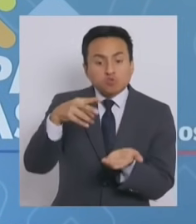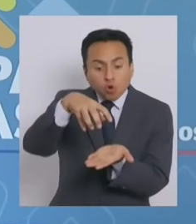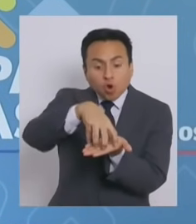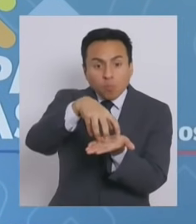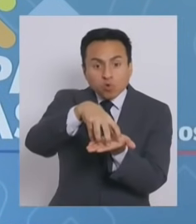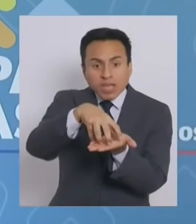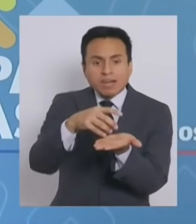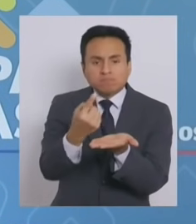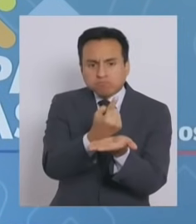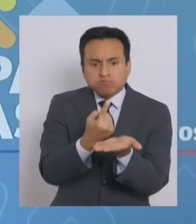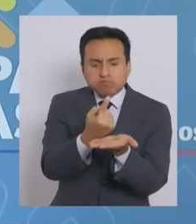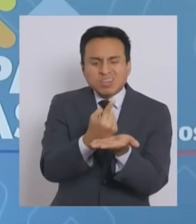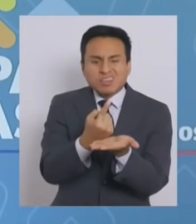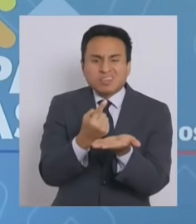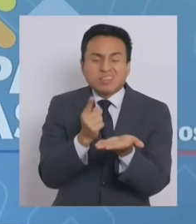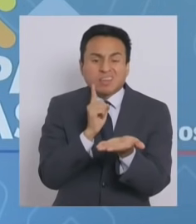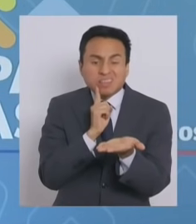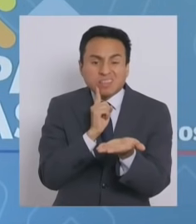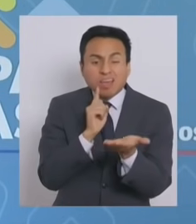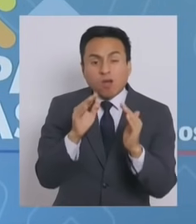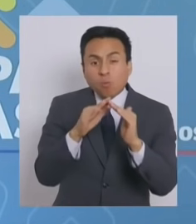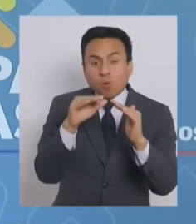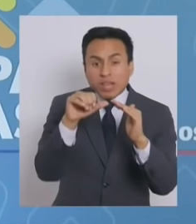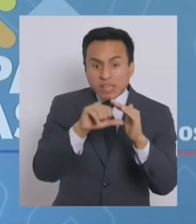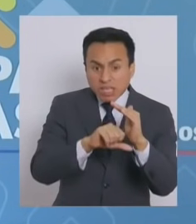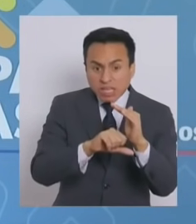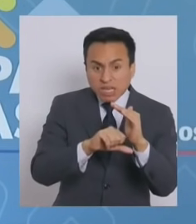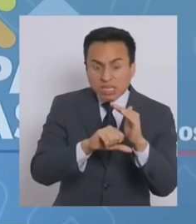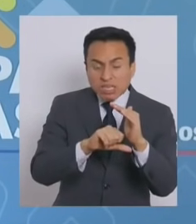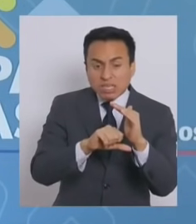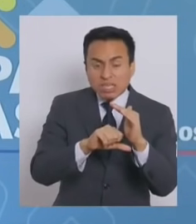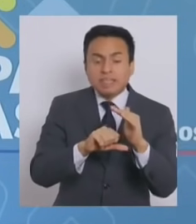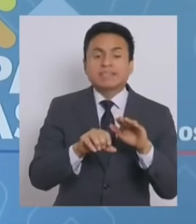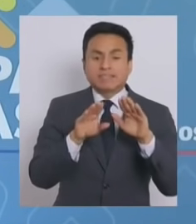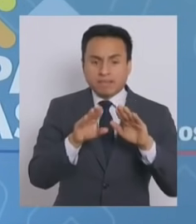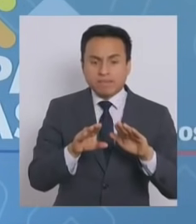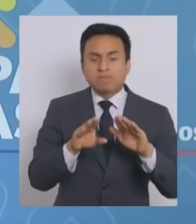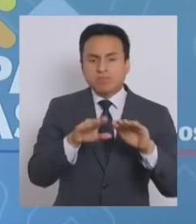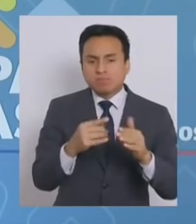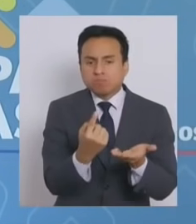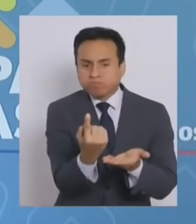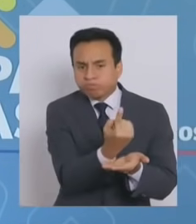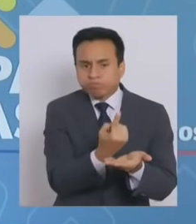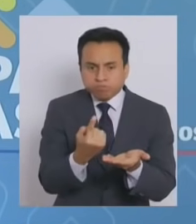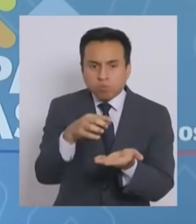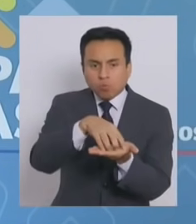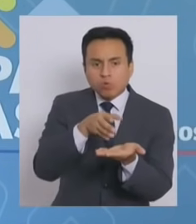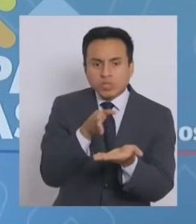su propia comuna cuando están en comunas en cuarentena en relación